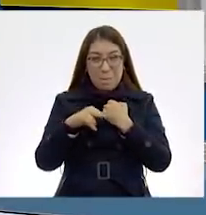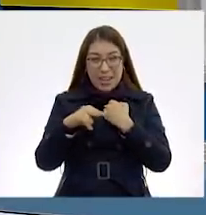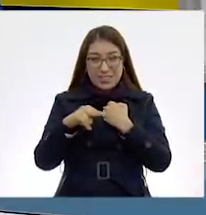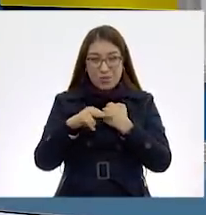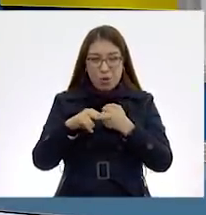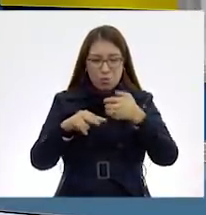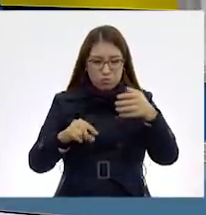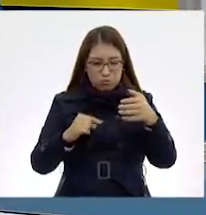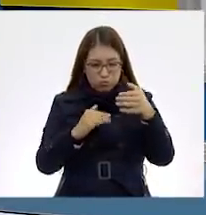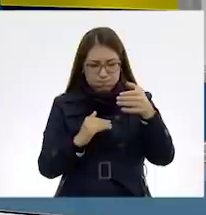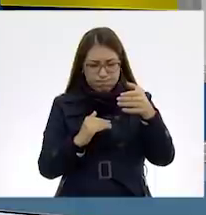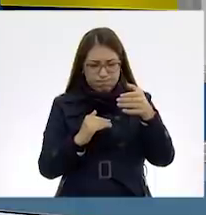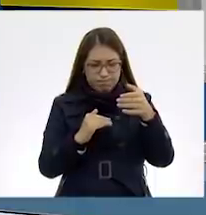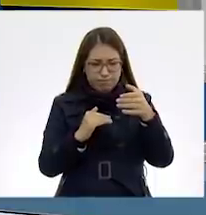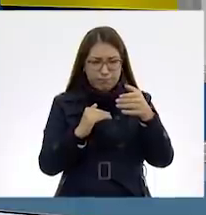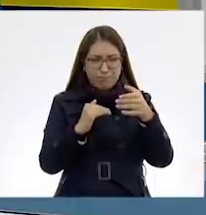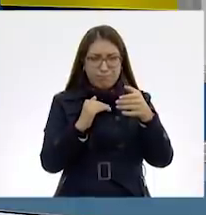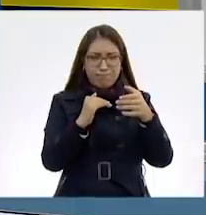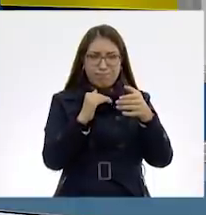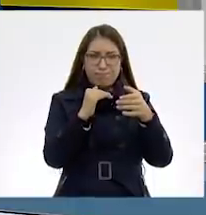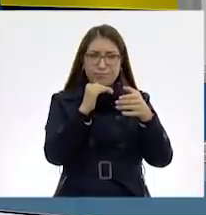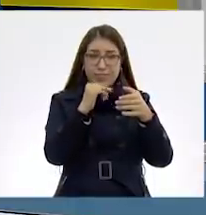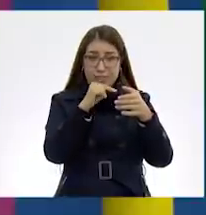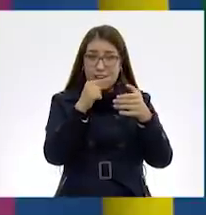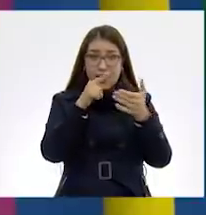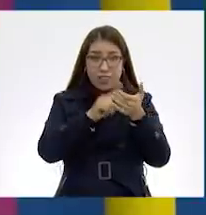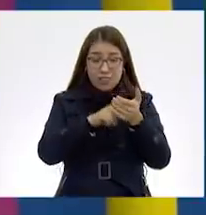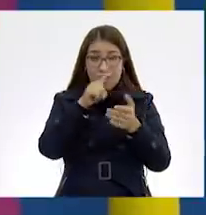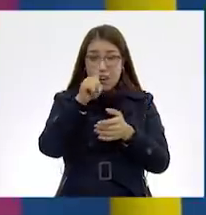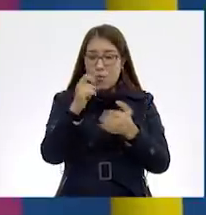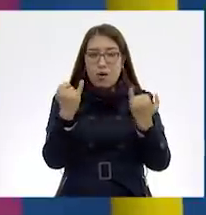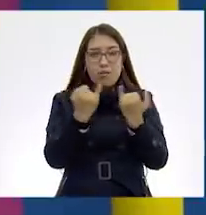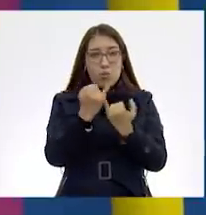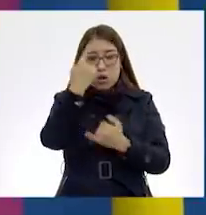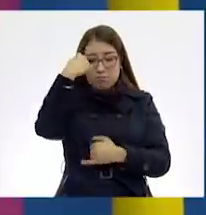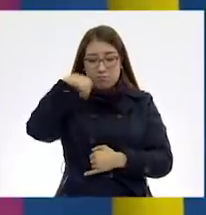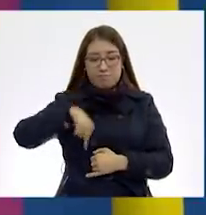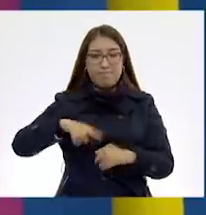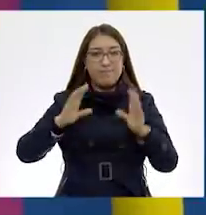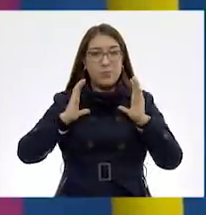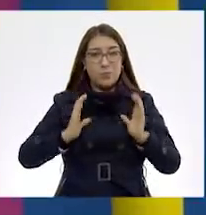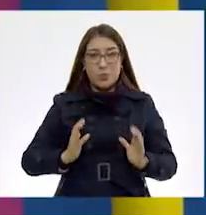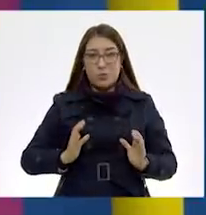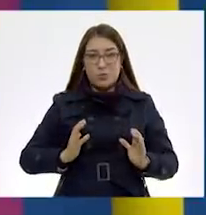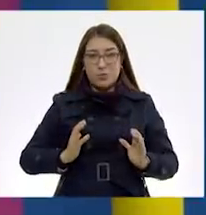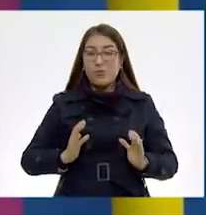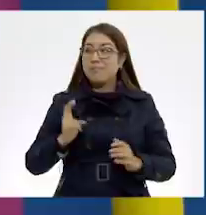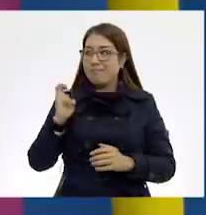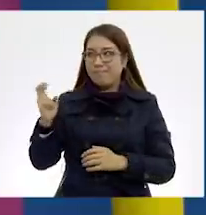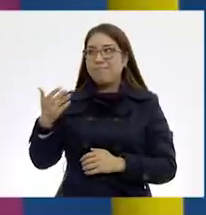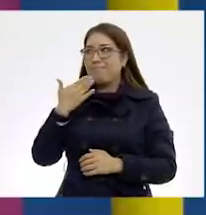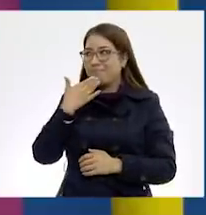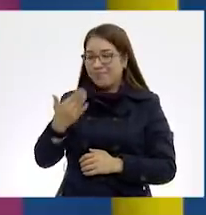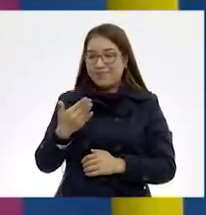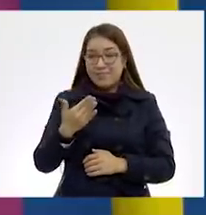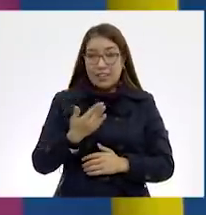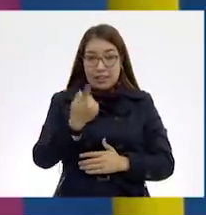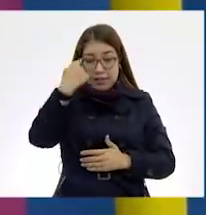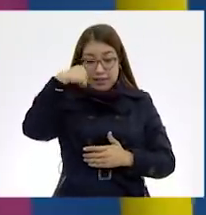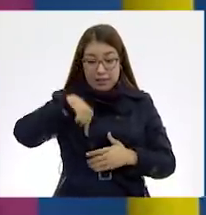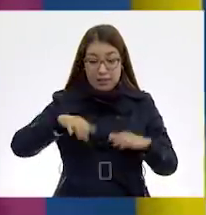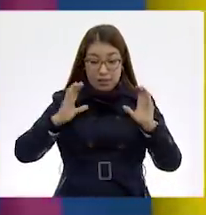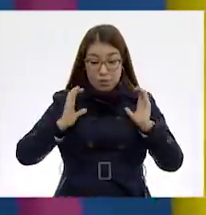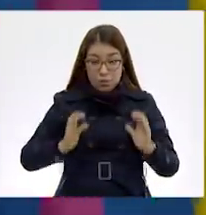la cantidad de agua que está en el vaso es lo que tenemos en el cuerpo. Muy bien, Alfonso. El porcentaje de agua que tenemos en el